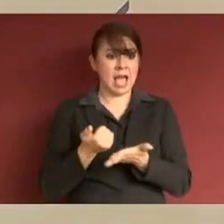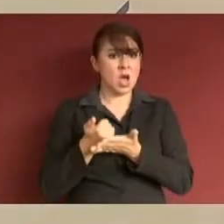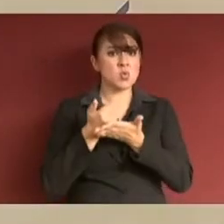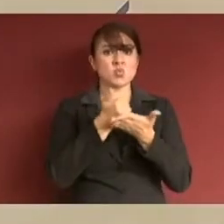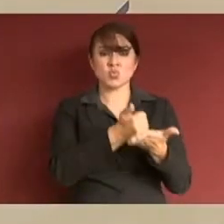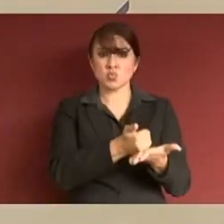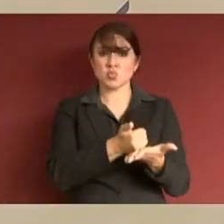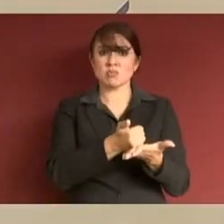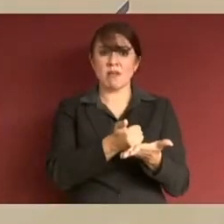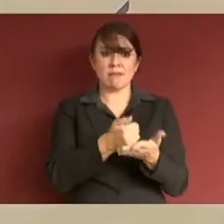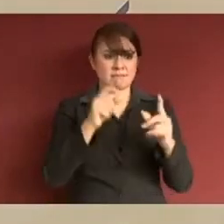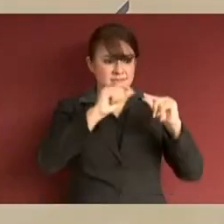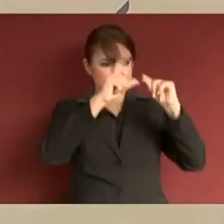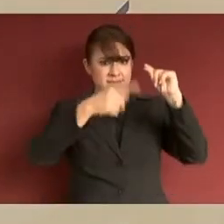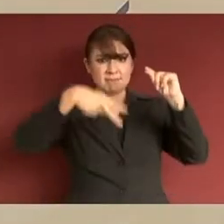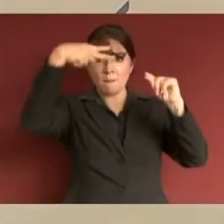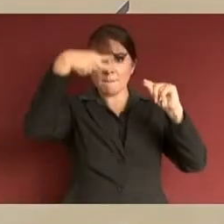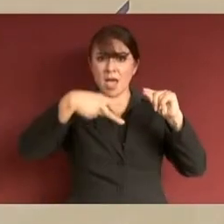en el desarrollo del país,